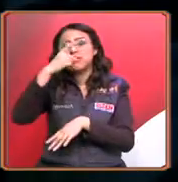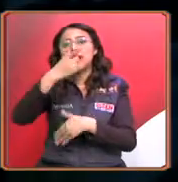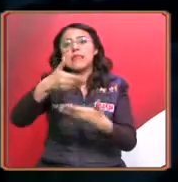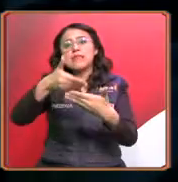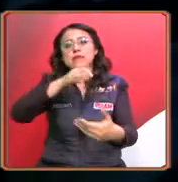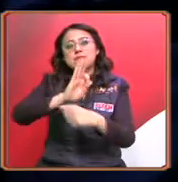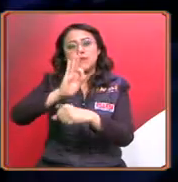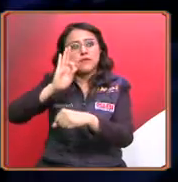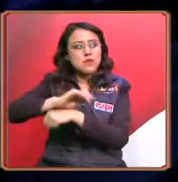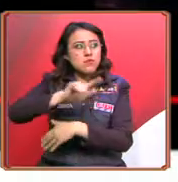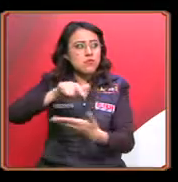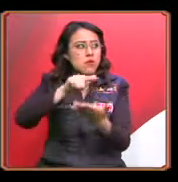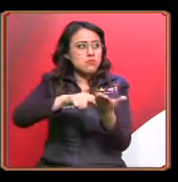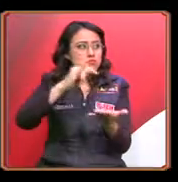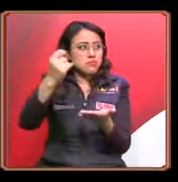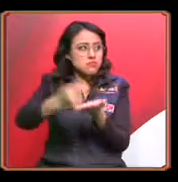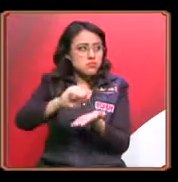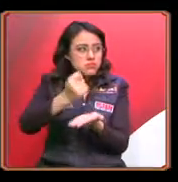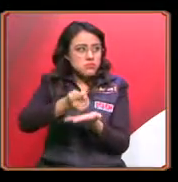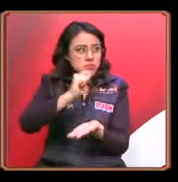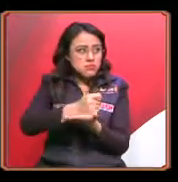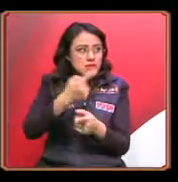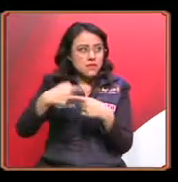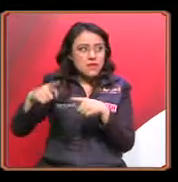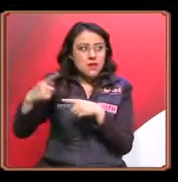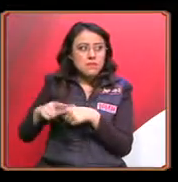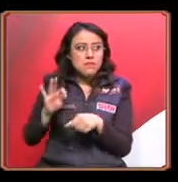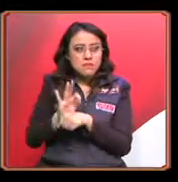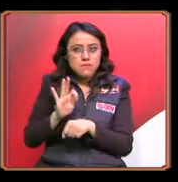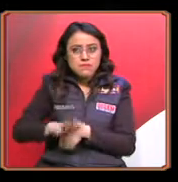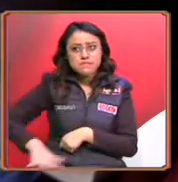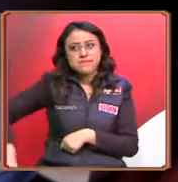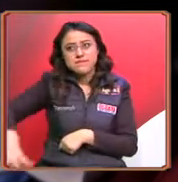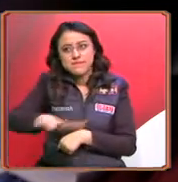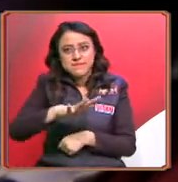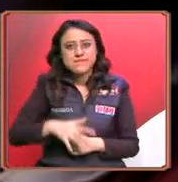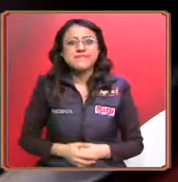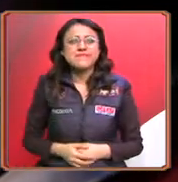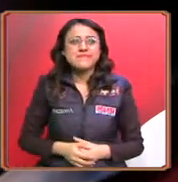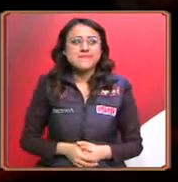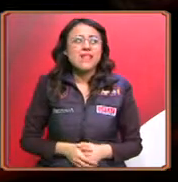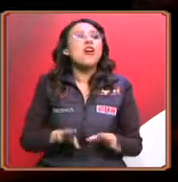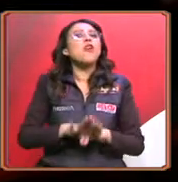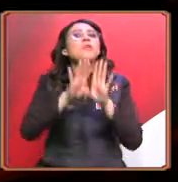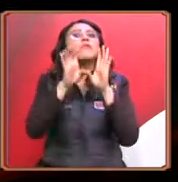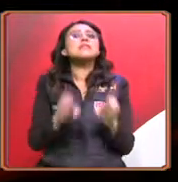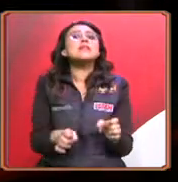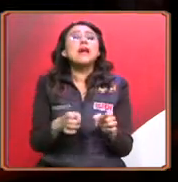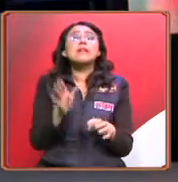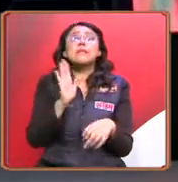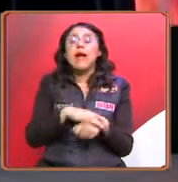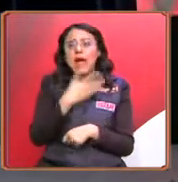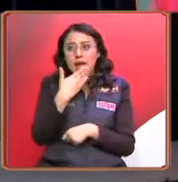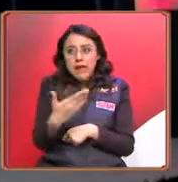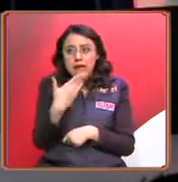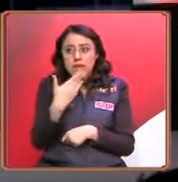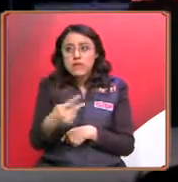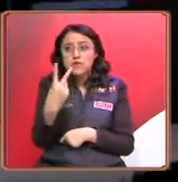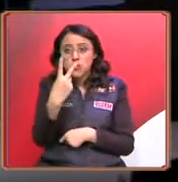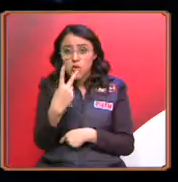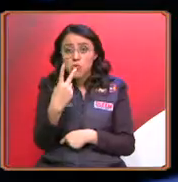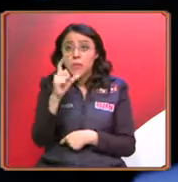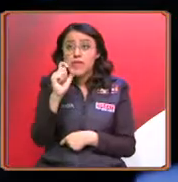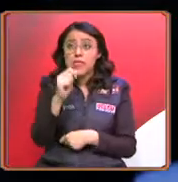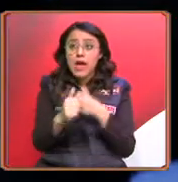miles de tamaulipecos. ¿Cómo está Reynosa? Ya son más de 2 décadas de la gira visitando todo